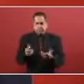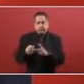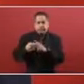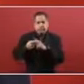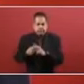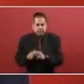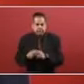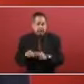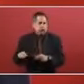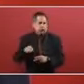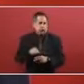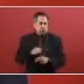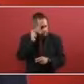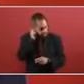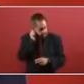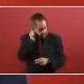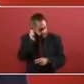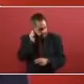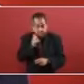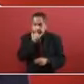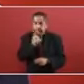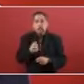inician un proceso